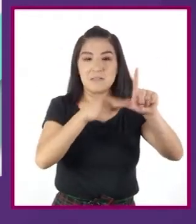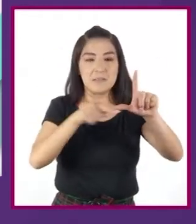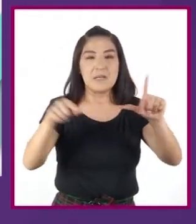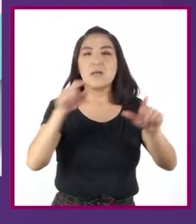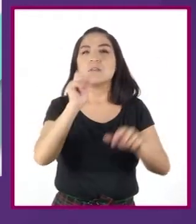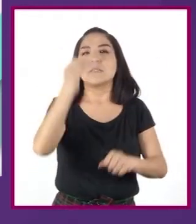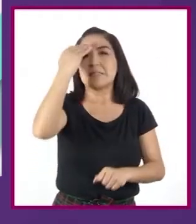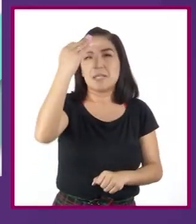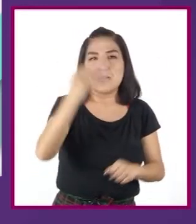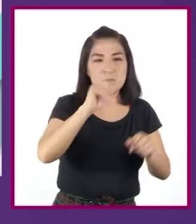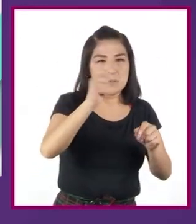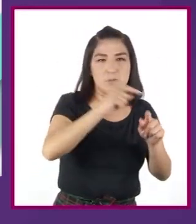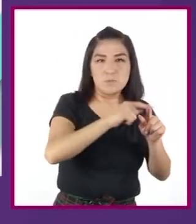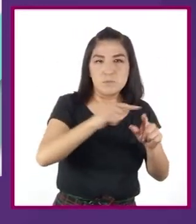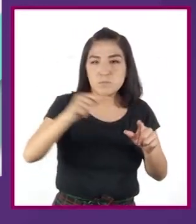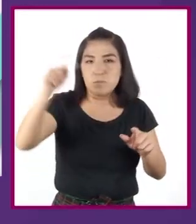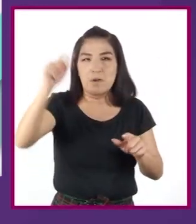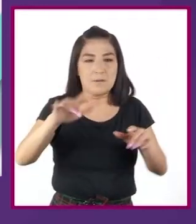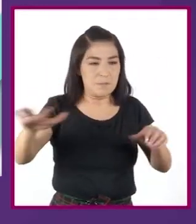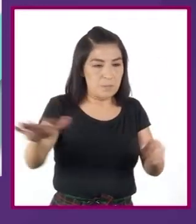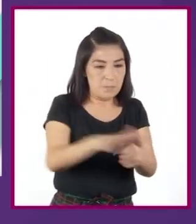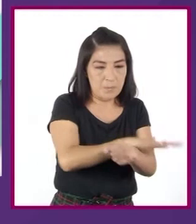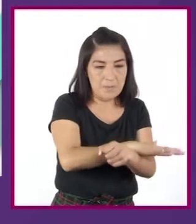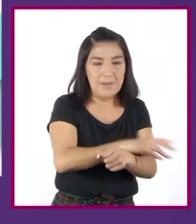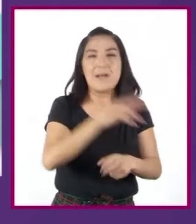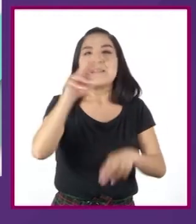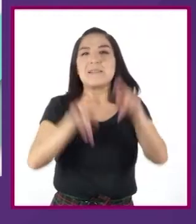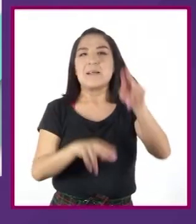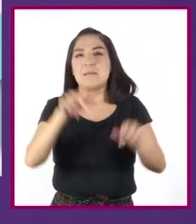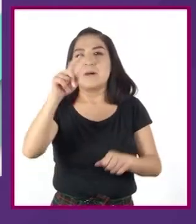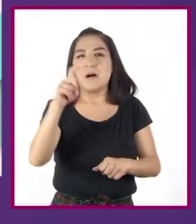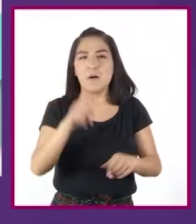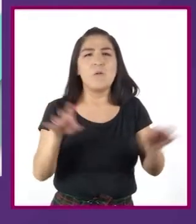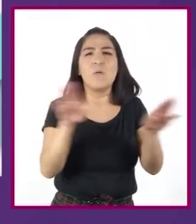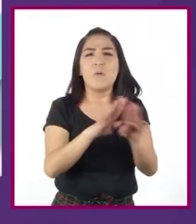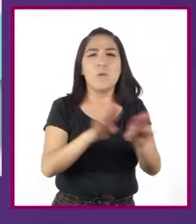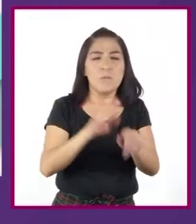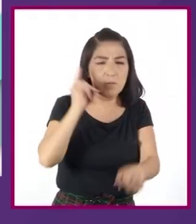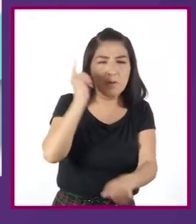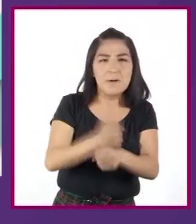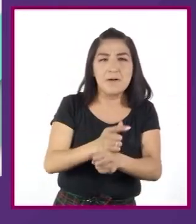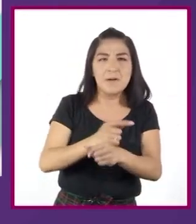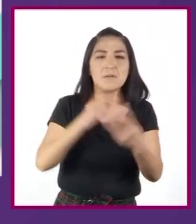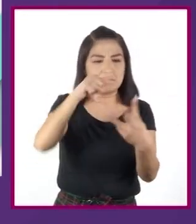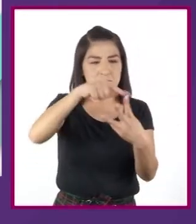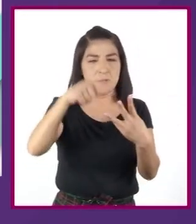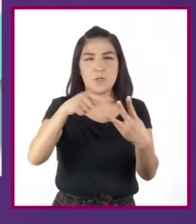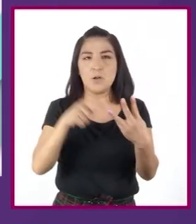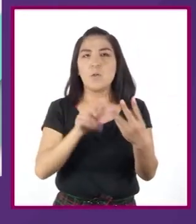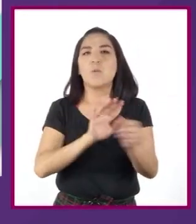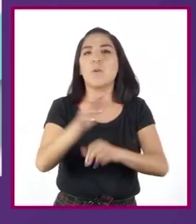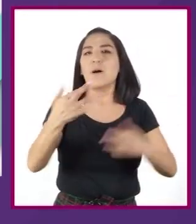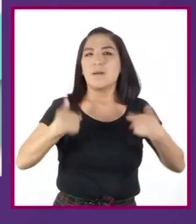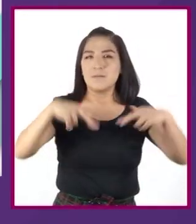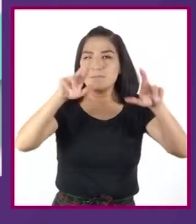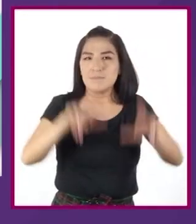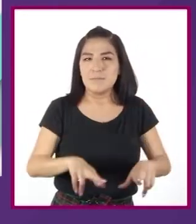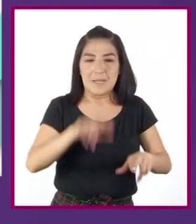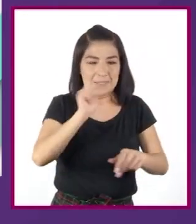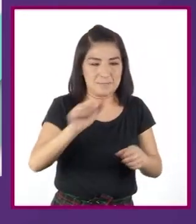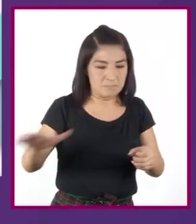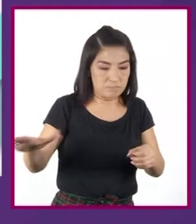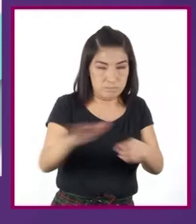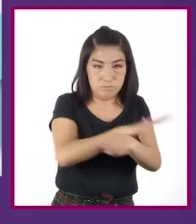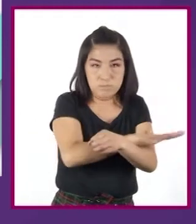llenado y el nivel del agua. Pero, ¿cómo identificar cuál de las tres es la que representa el llenado